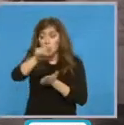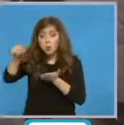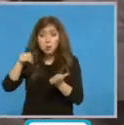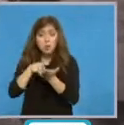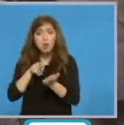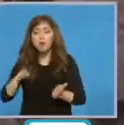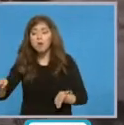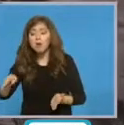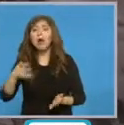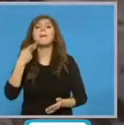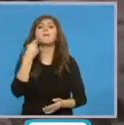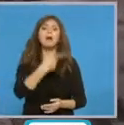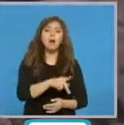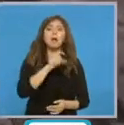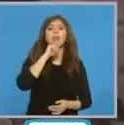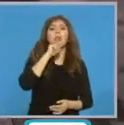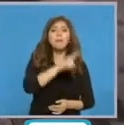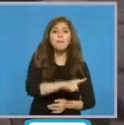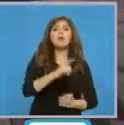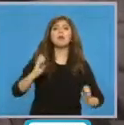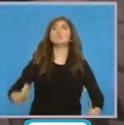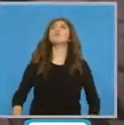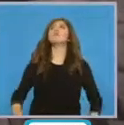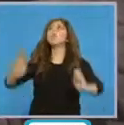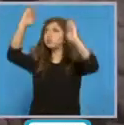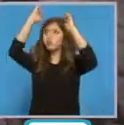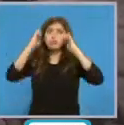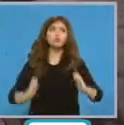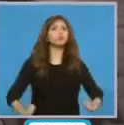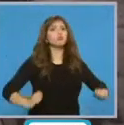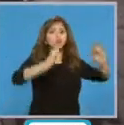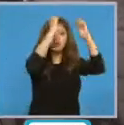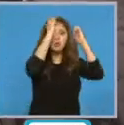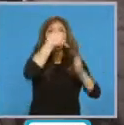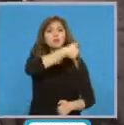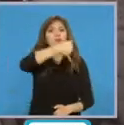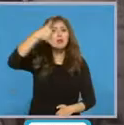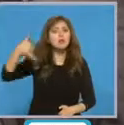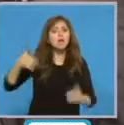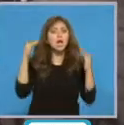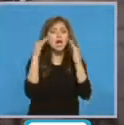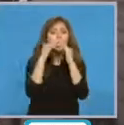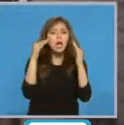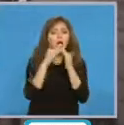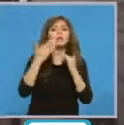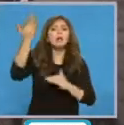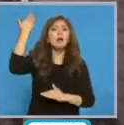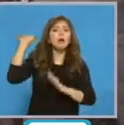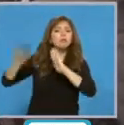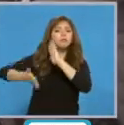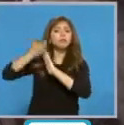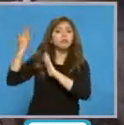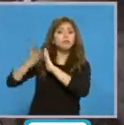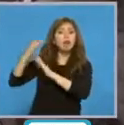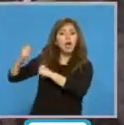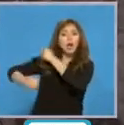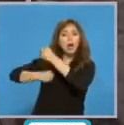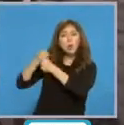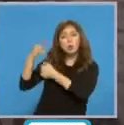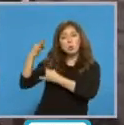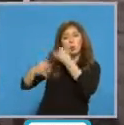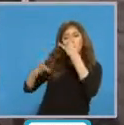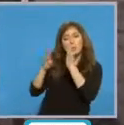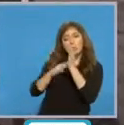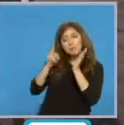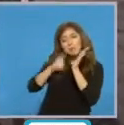qué también hubo? Los multifamiliares, ya había un montón de edificios que se habían construido a finales de los 50 y a principios de los